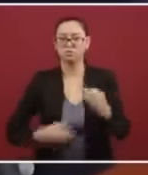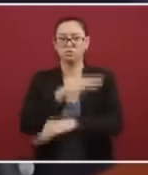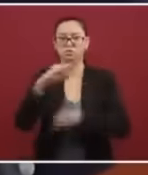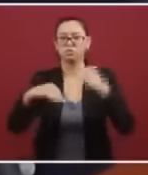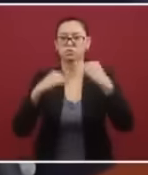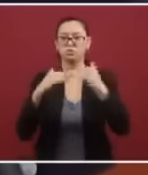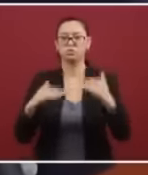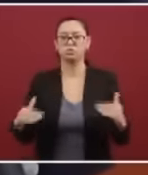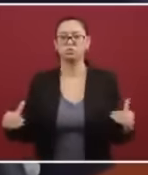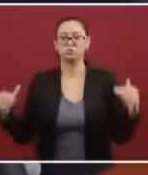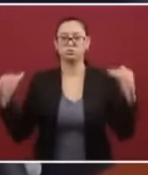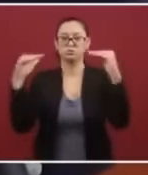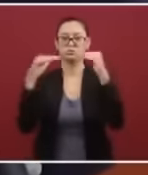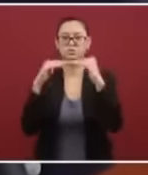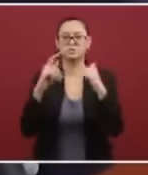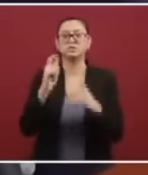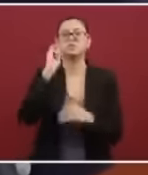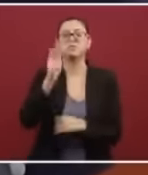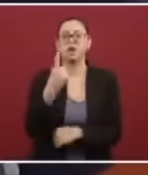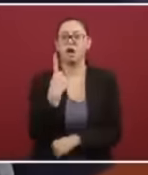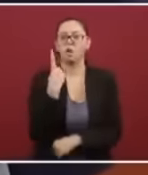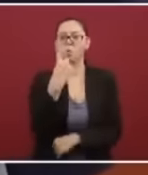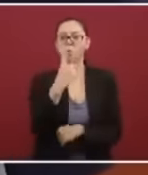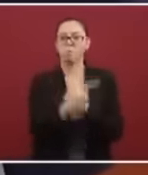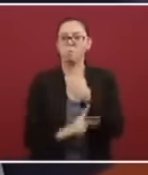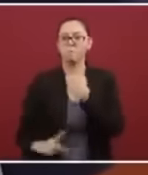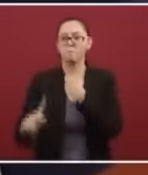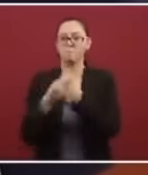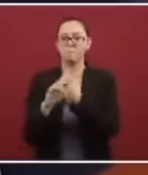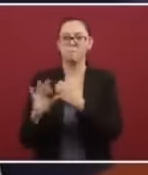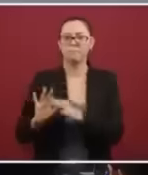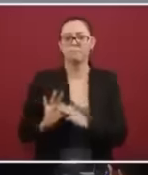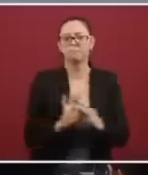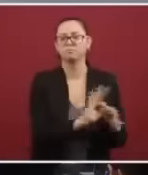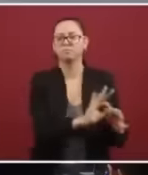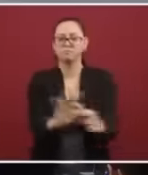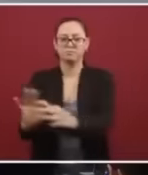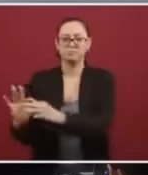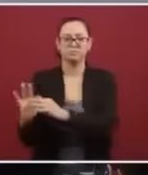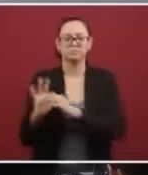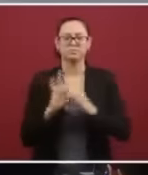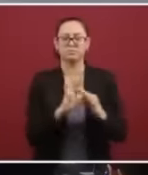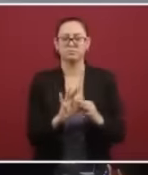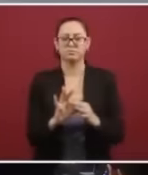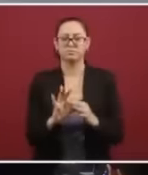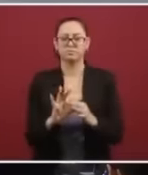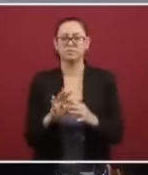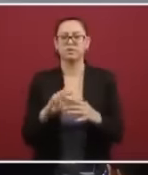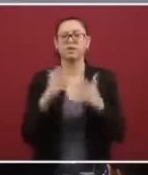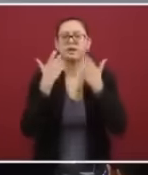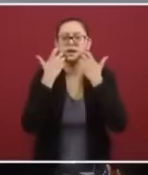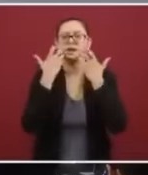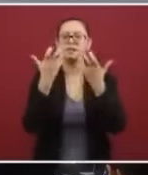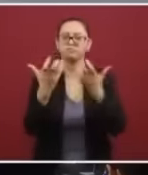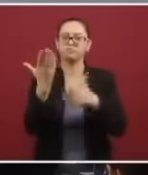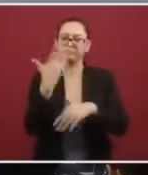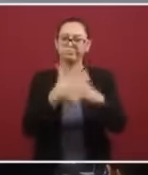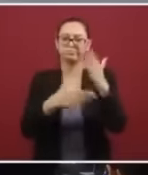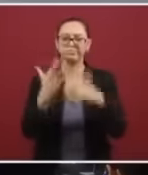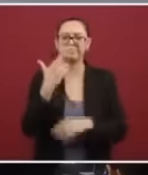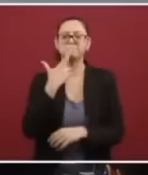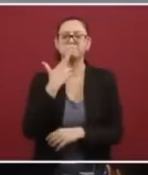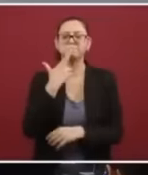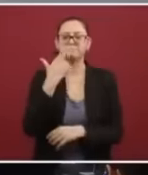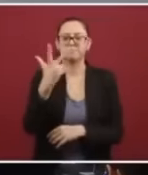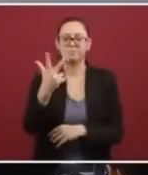somos solamente un país que queremos que mejore. Y